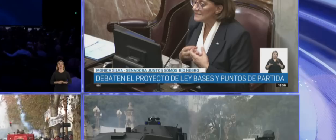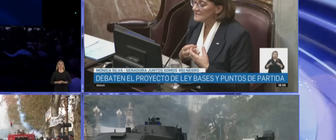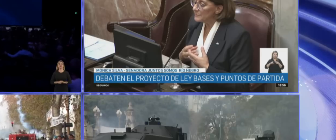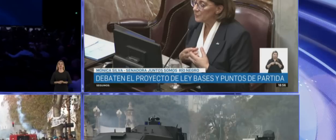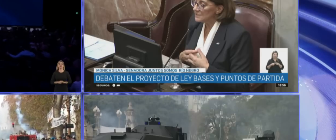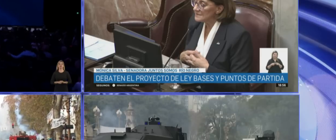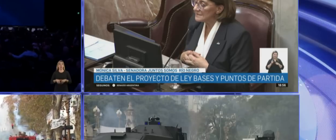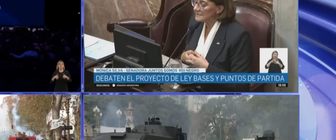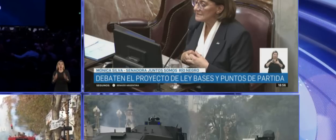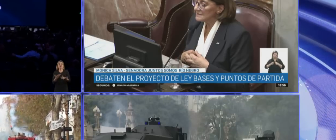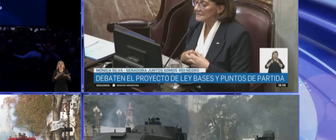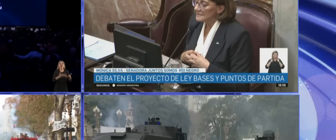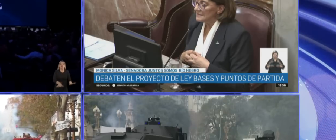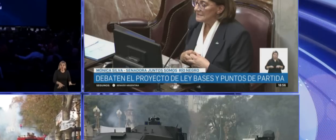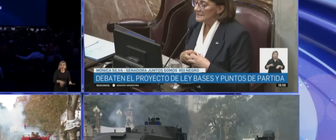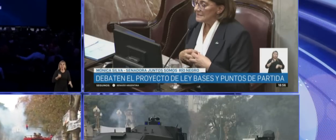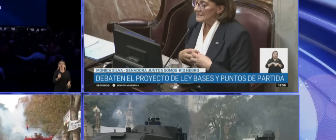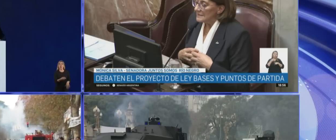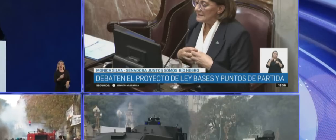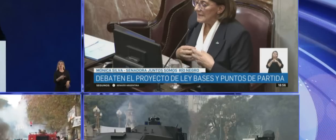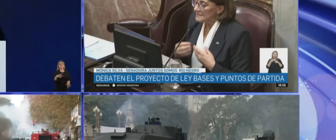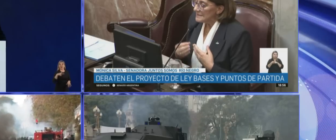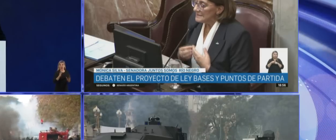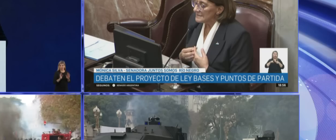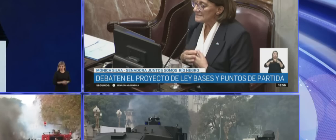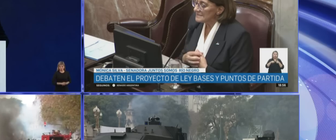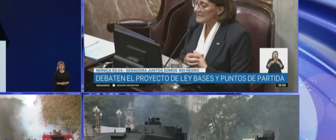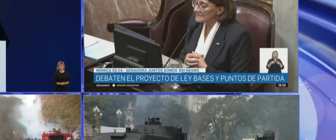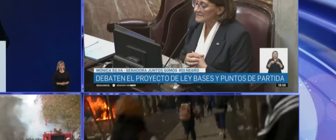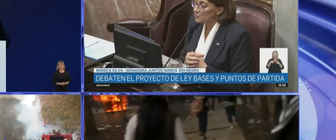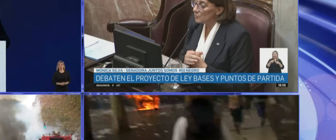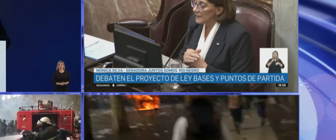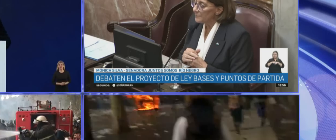por eso renuncié a mi jubilación de privilegio, para que quede claro que